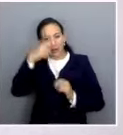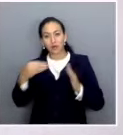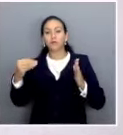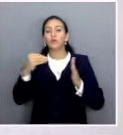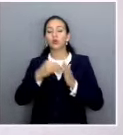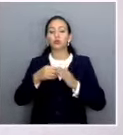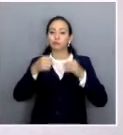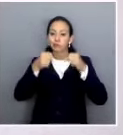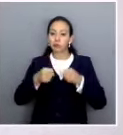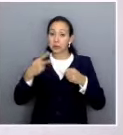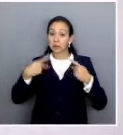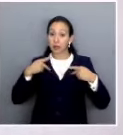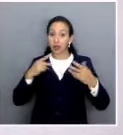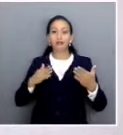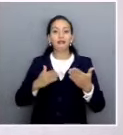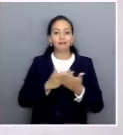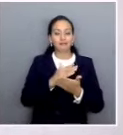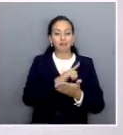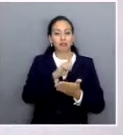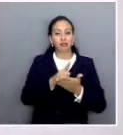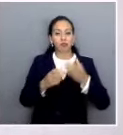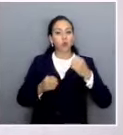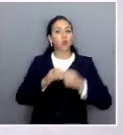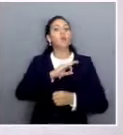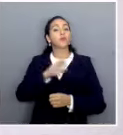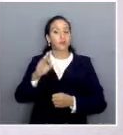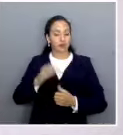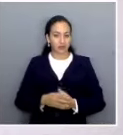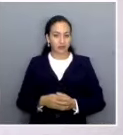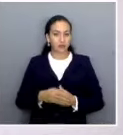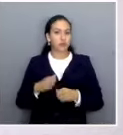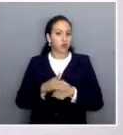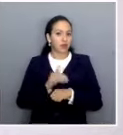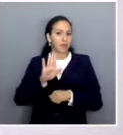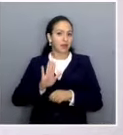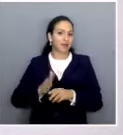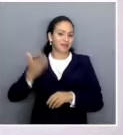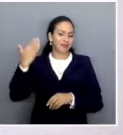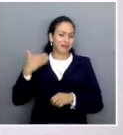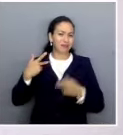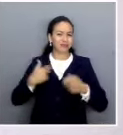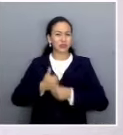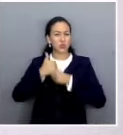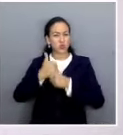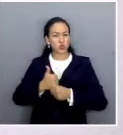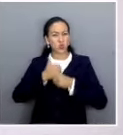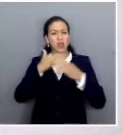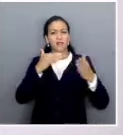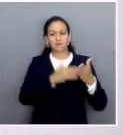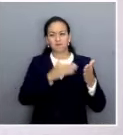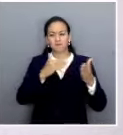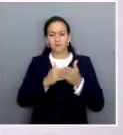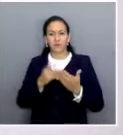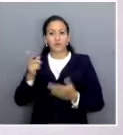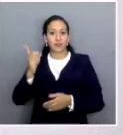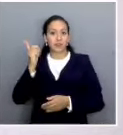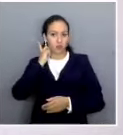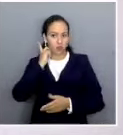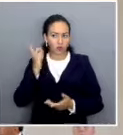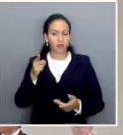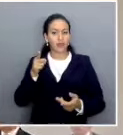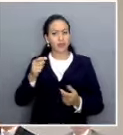ésta no sea una pesadilla. Los legisladores tienen esta oportunidad histórica.